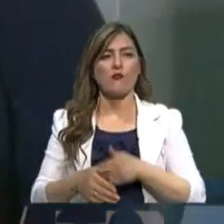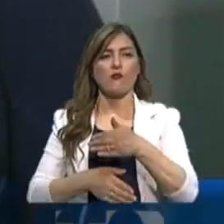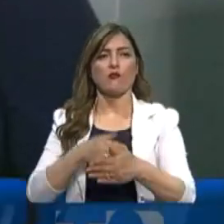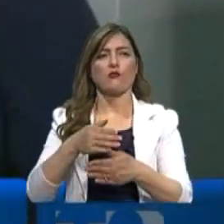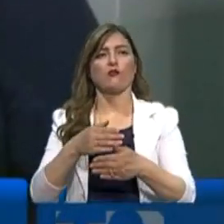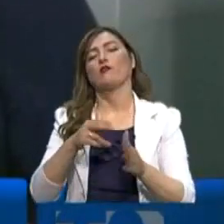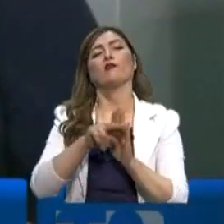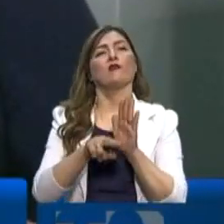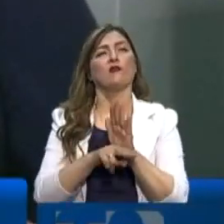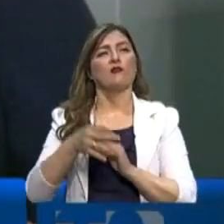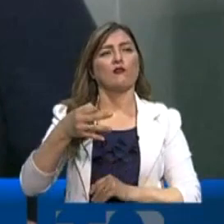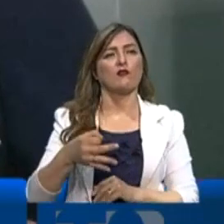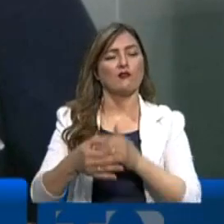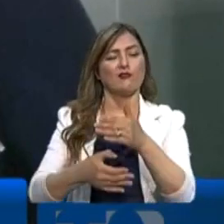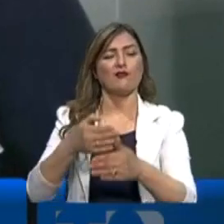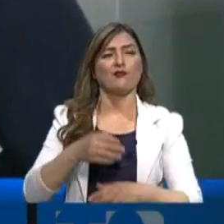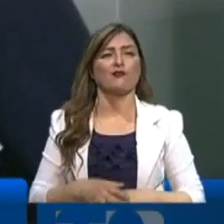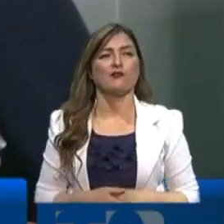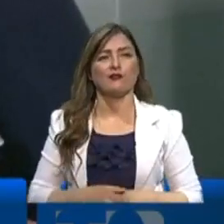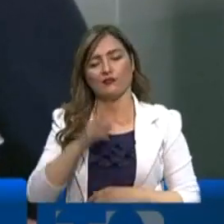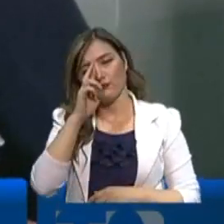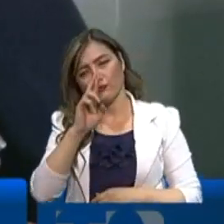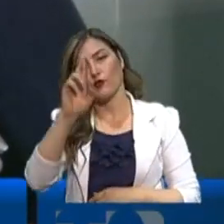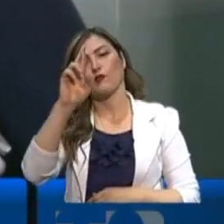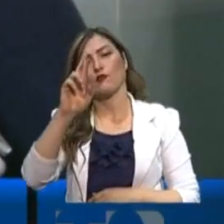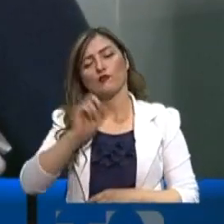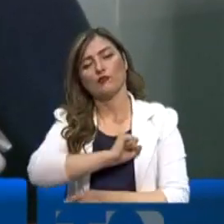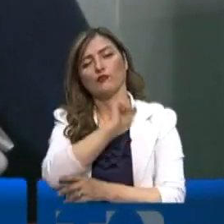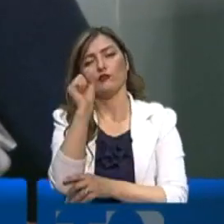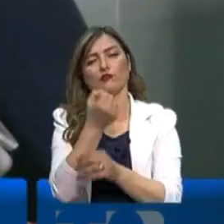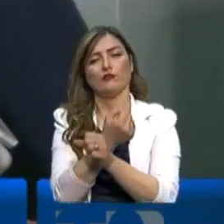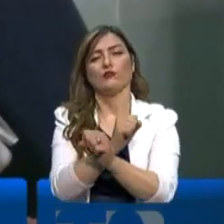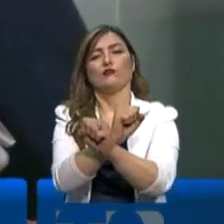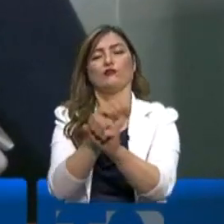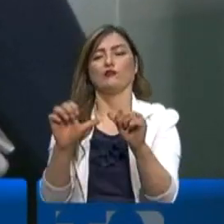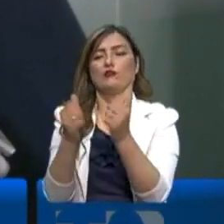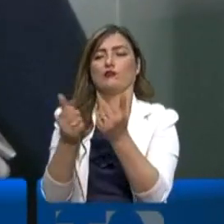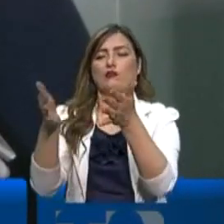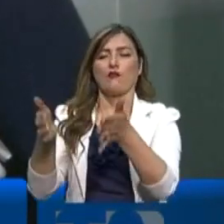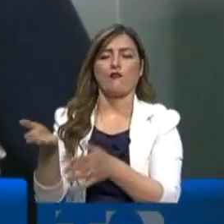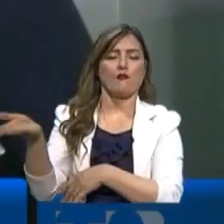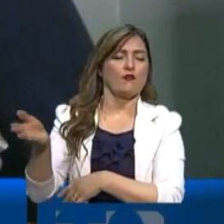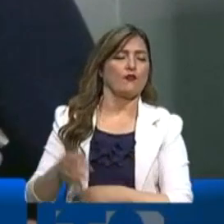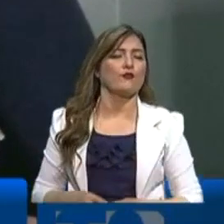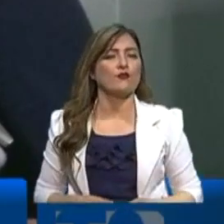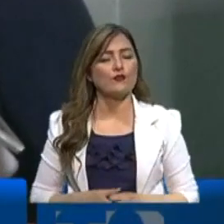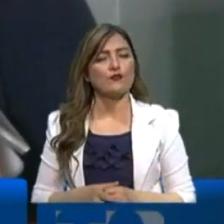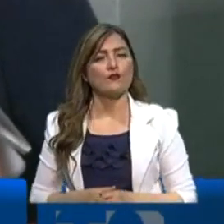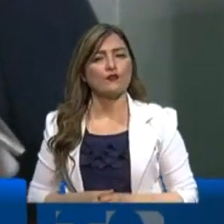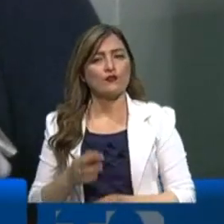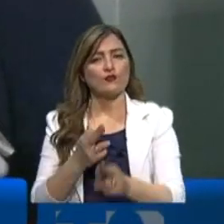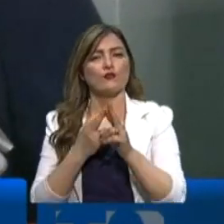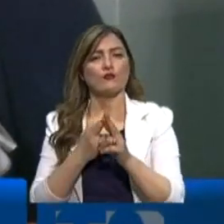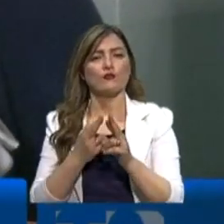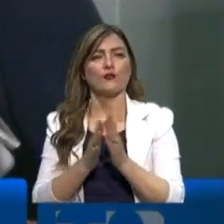la norma, cumplimos el debido proceso, respetamos el derecho a la defensa del asambleísta, y de manera que el resultado, que